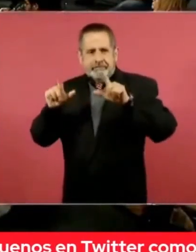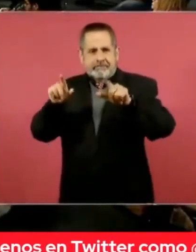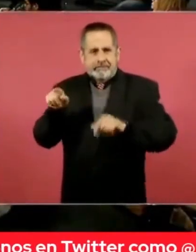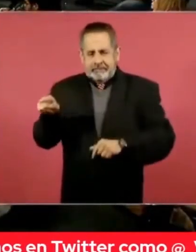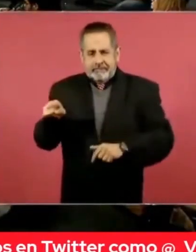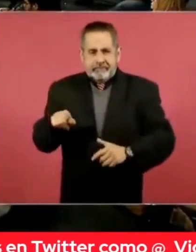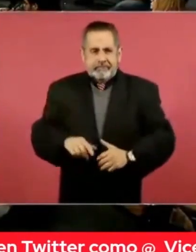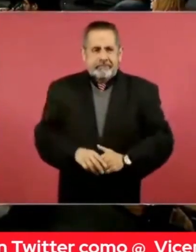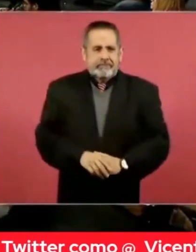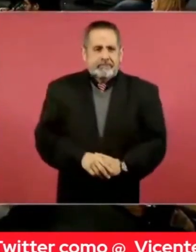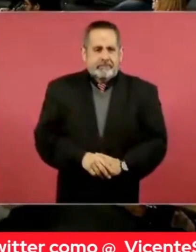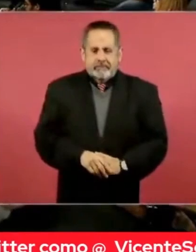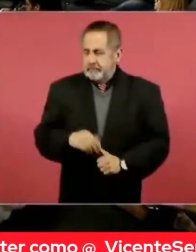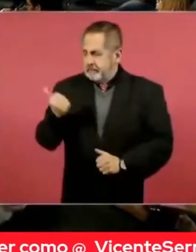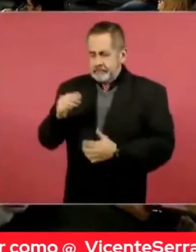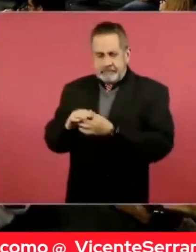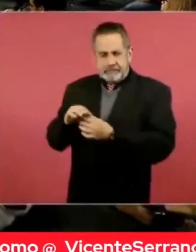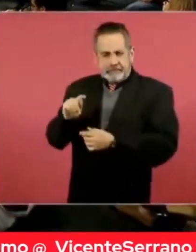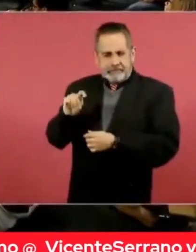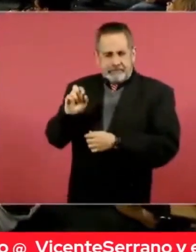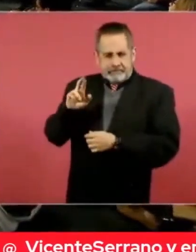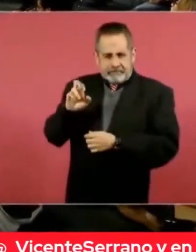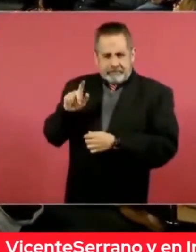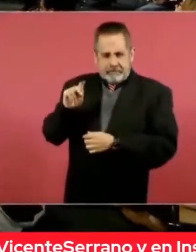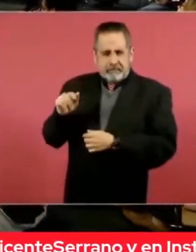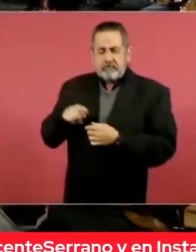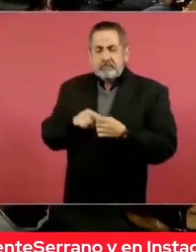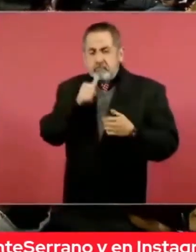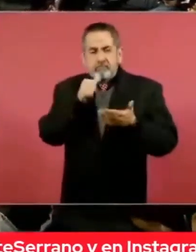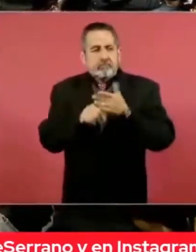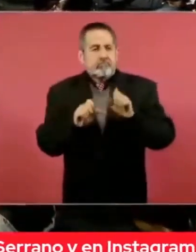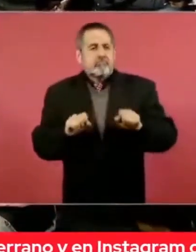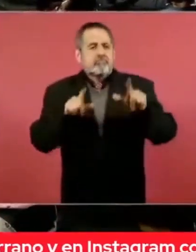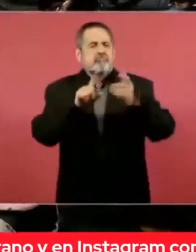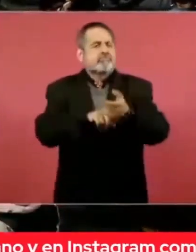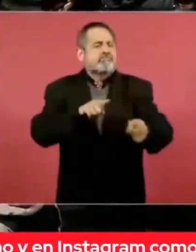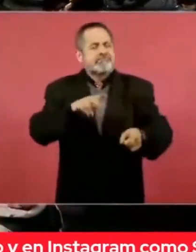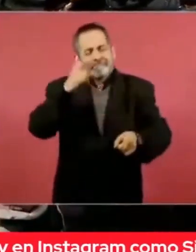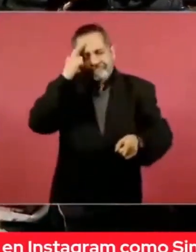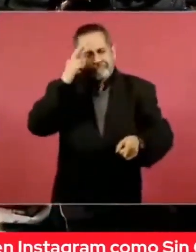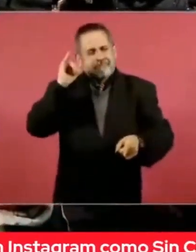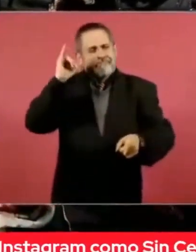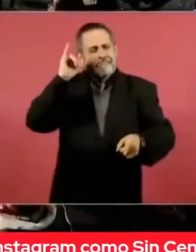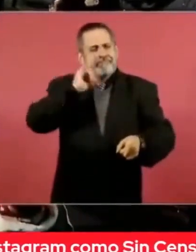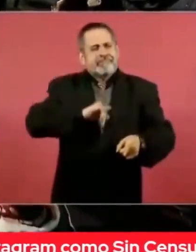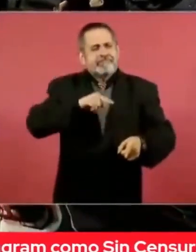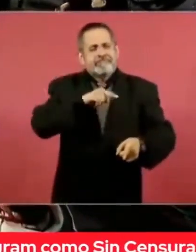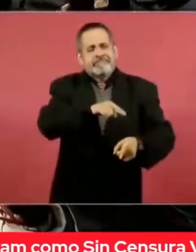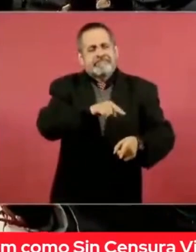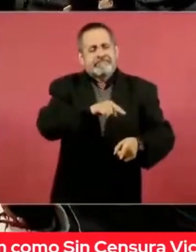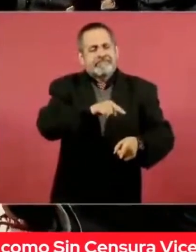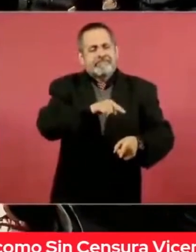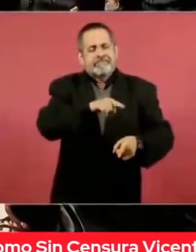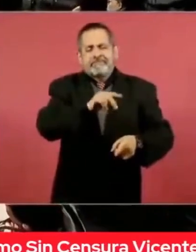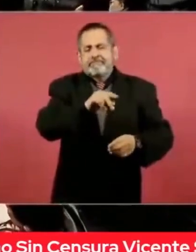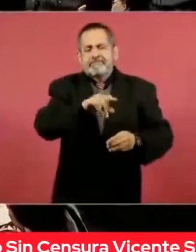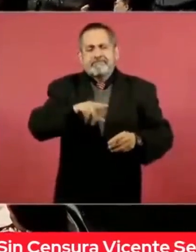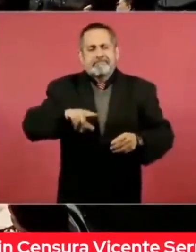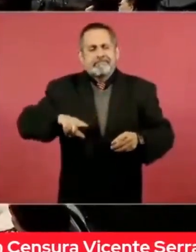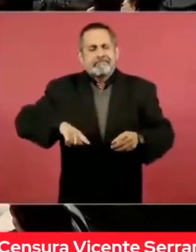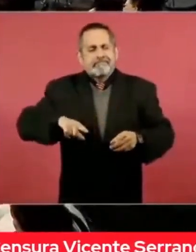termine ter Lupe del departamento del jefe del del departamento de estado